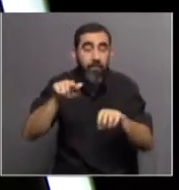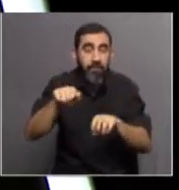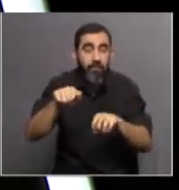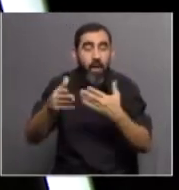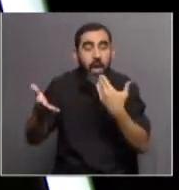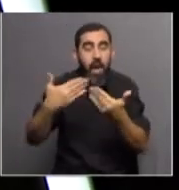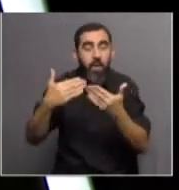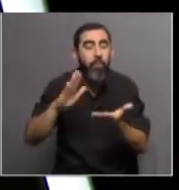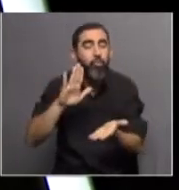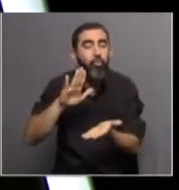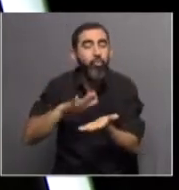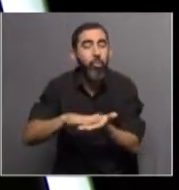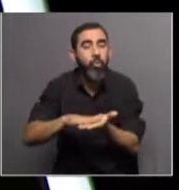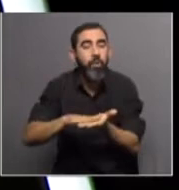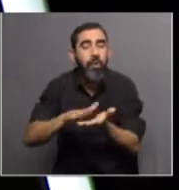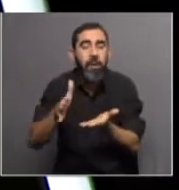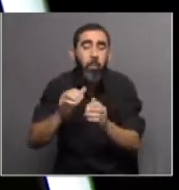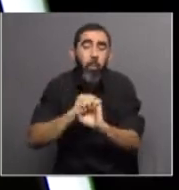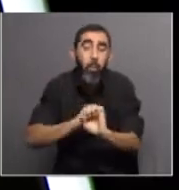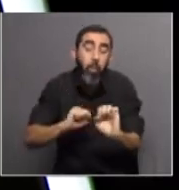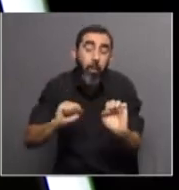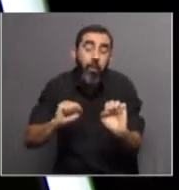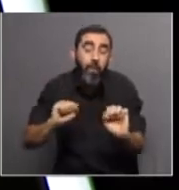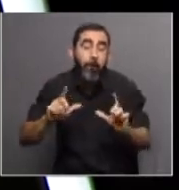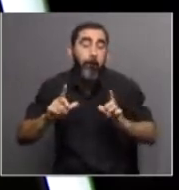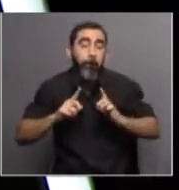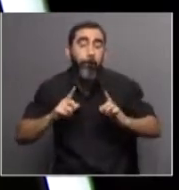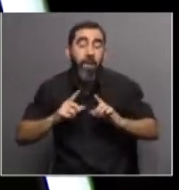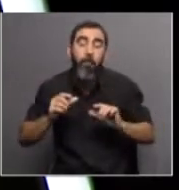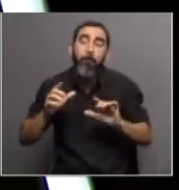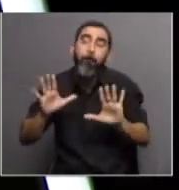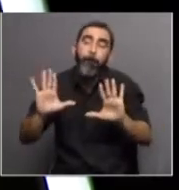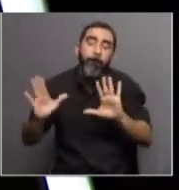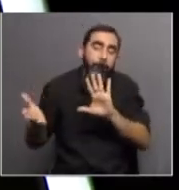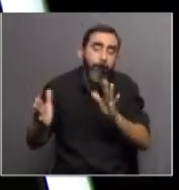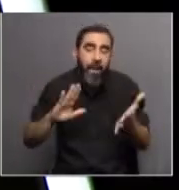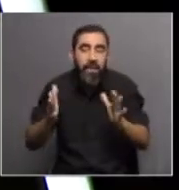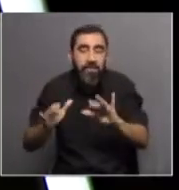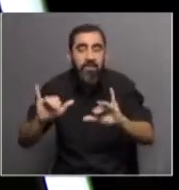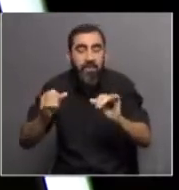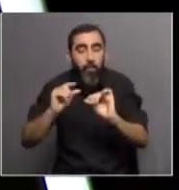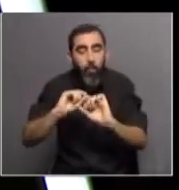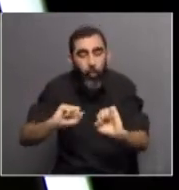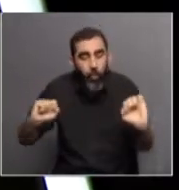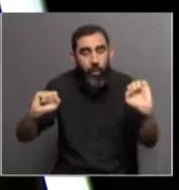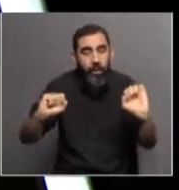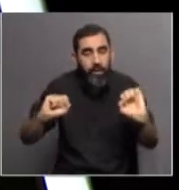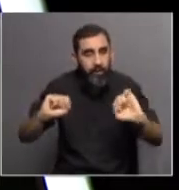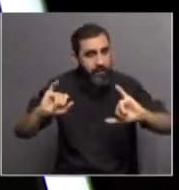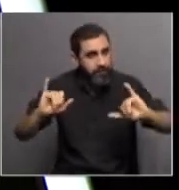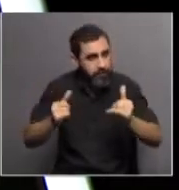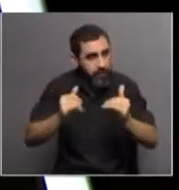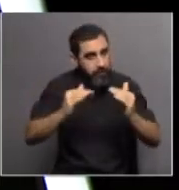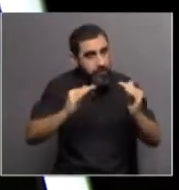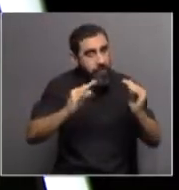a conversar sobre qué se puede esperar, habida cuenta de que por fin parece que estamos viendo ya una tendencia muy consolidada